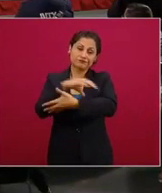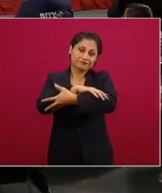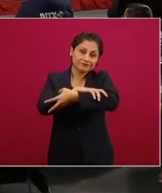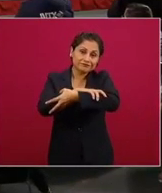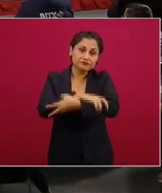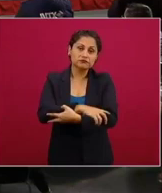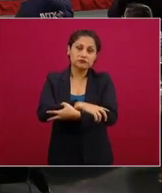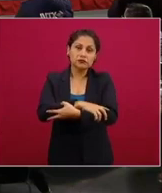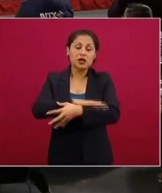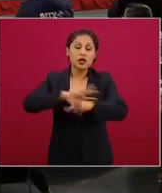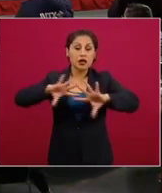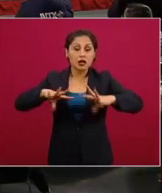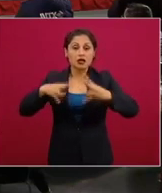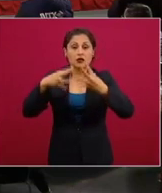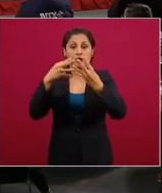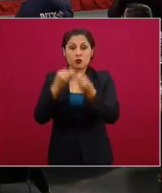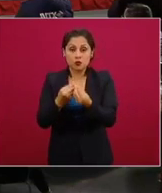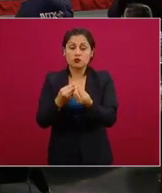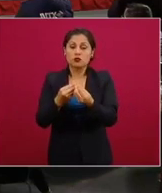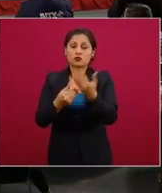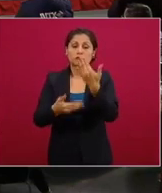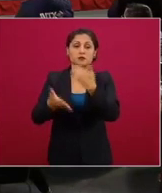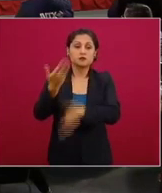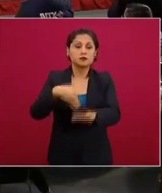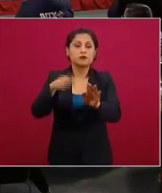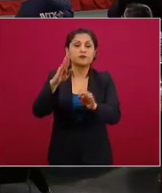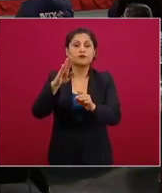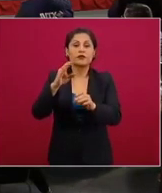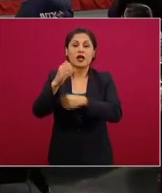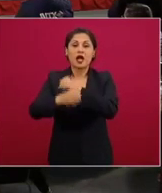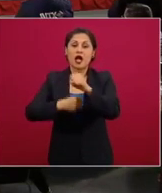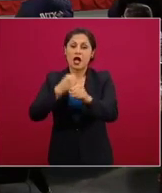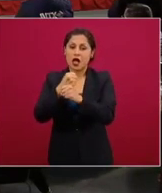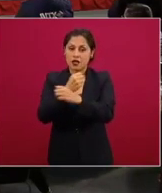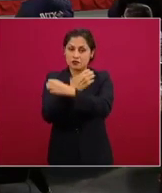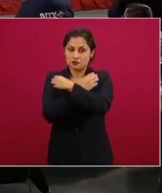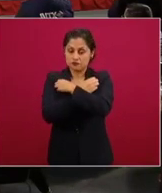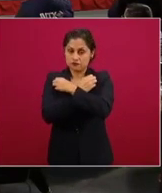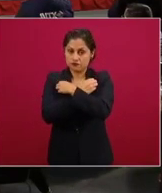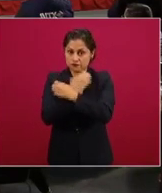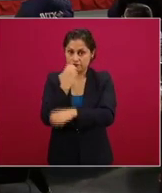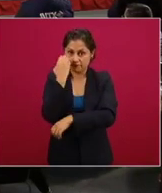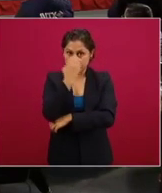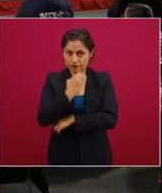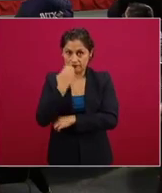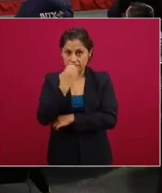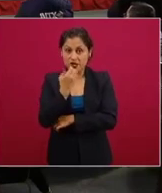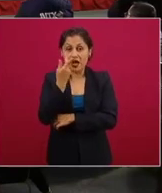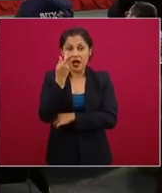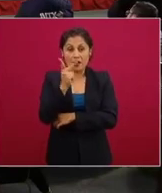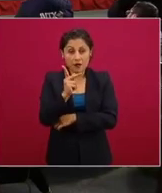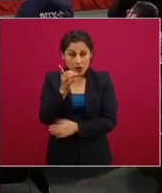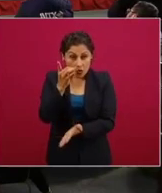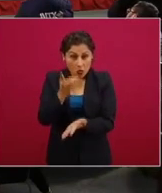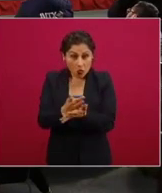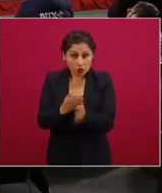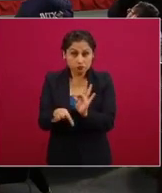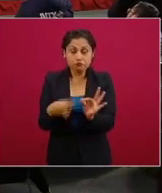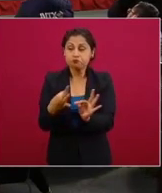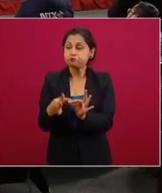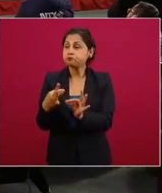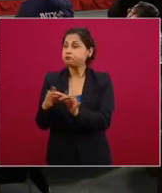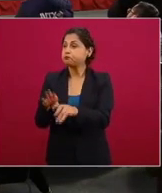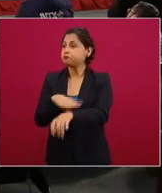sacar adelante el ciclo escolar, pero no para cumplir un requisito, sino logrando que